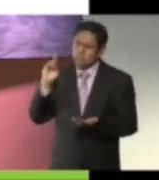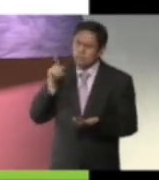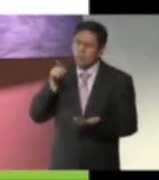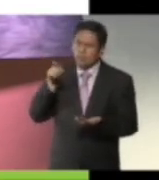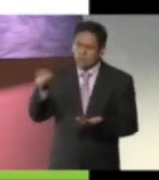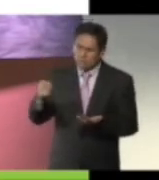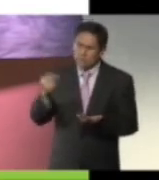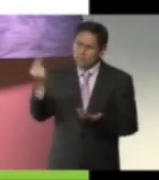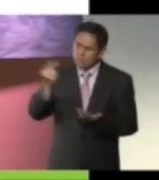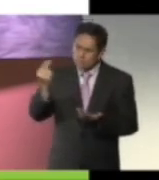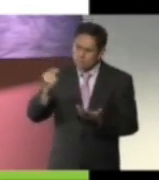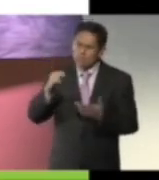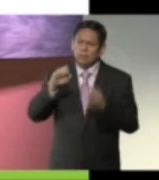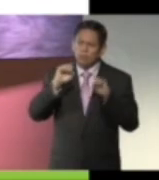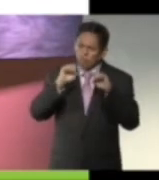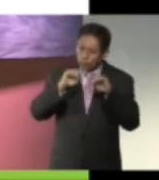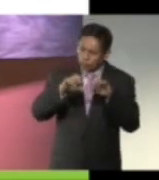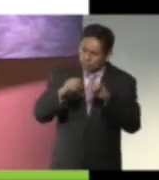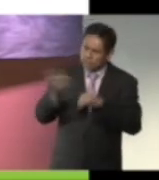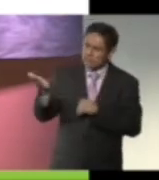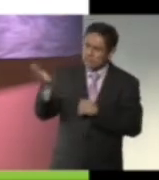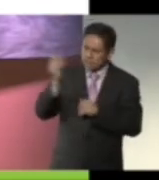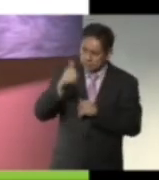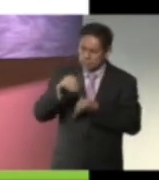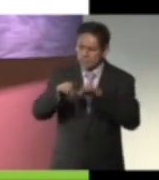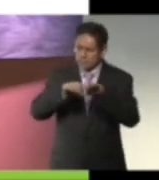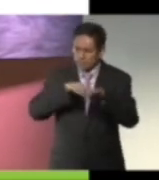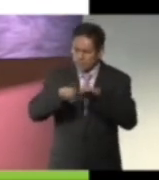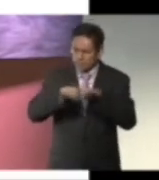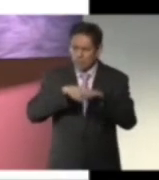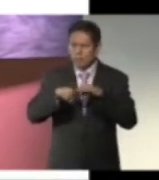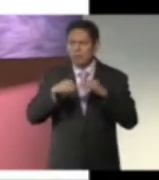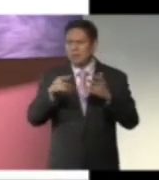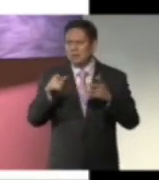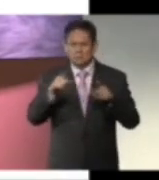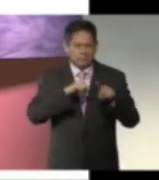oficinas, en los mecanismos para el adelanto de las mujeres o en las unidades de género.